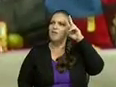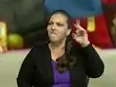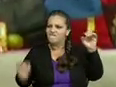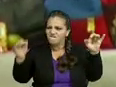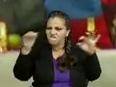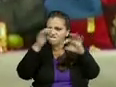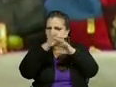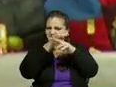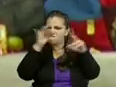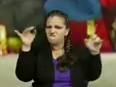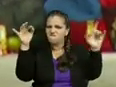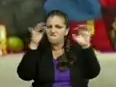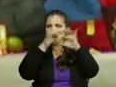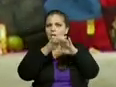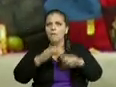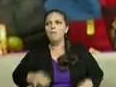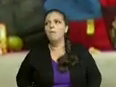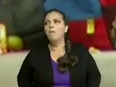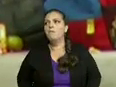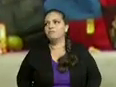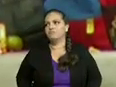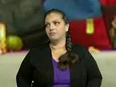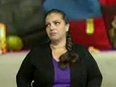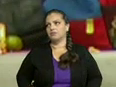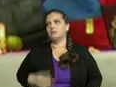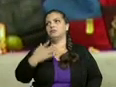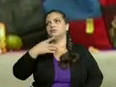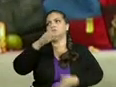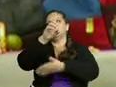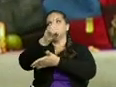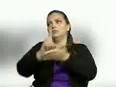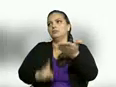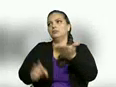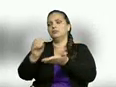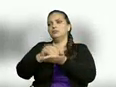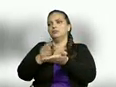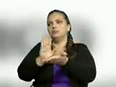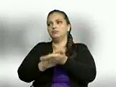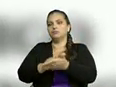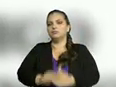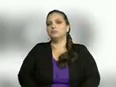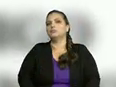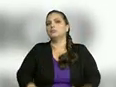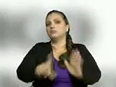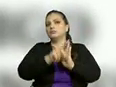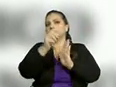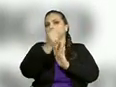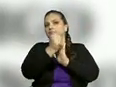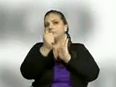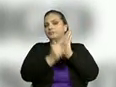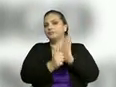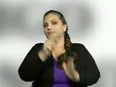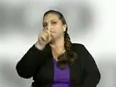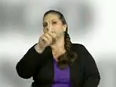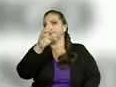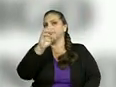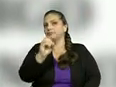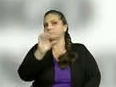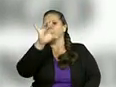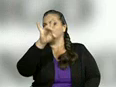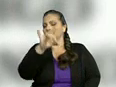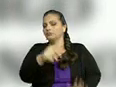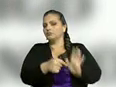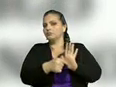fue sometida a un proceso en su contra por esta acción que se encuentra tipificado en el artículo 108 del Código Orgánico Integral